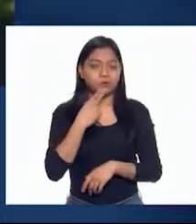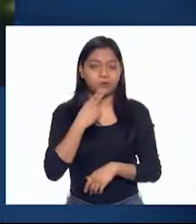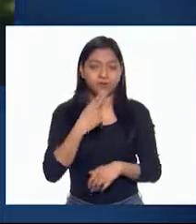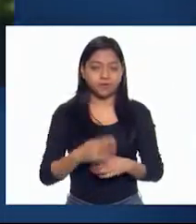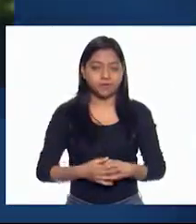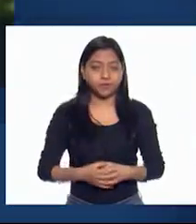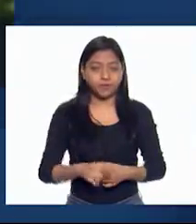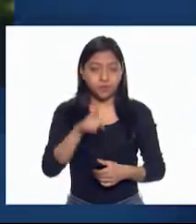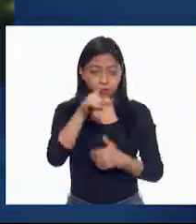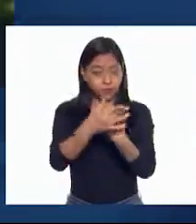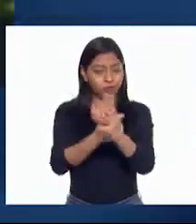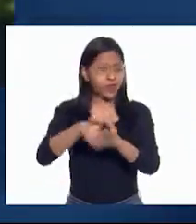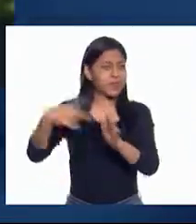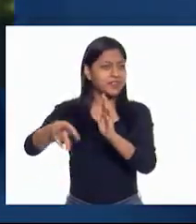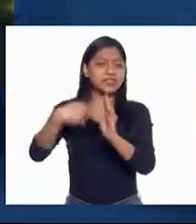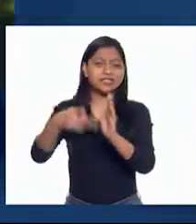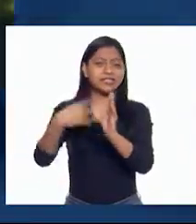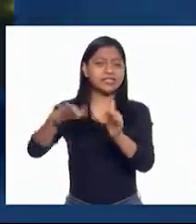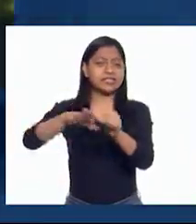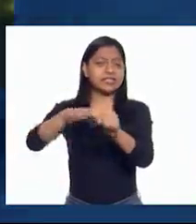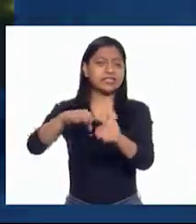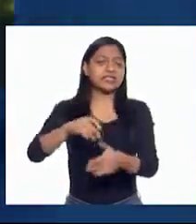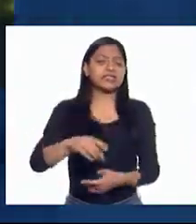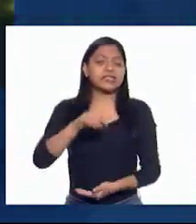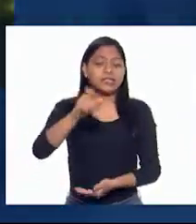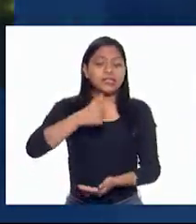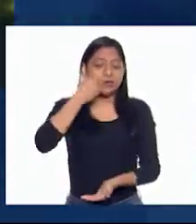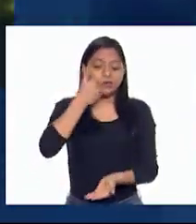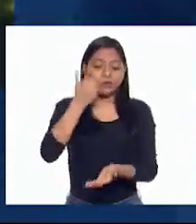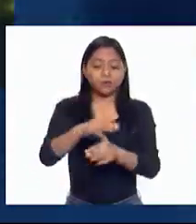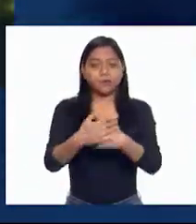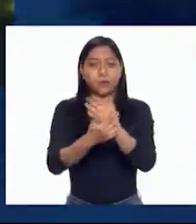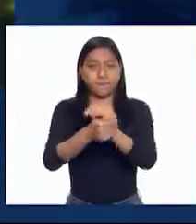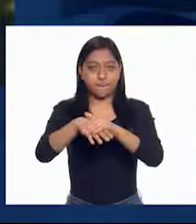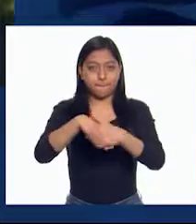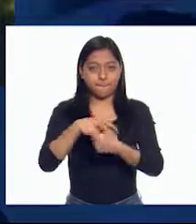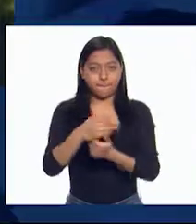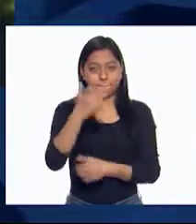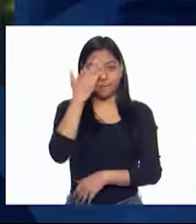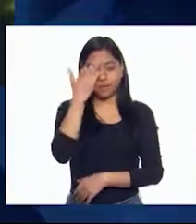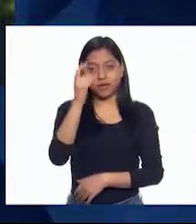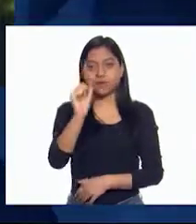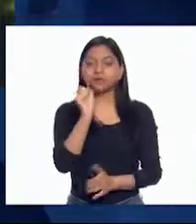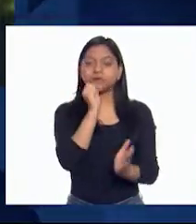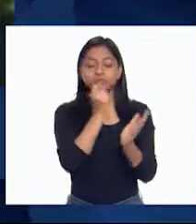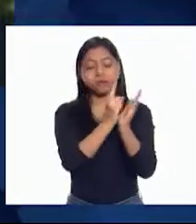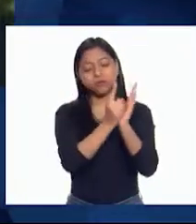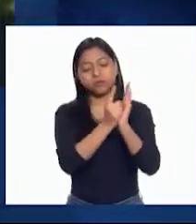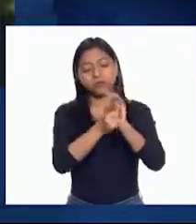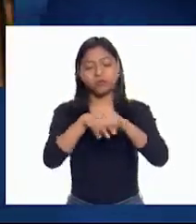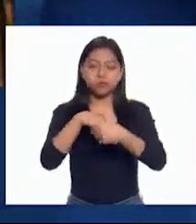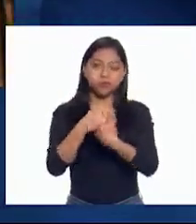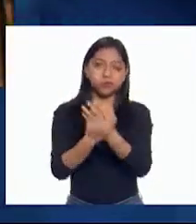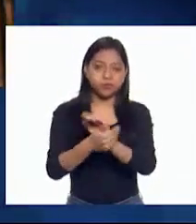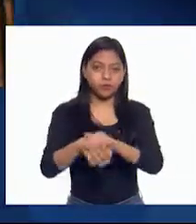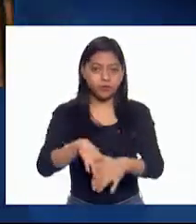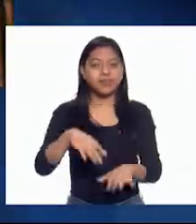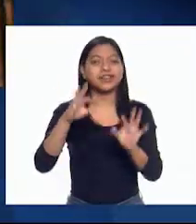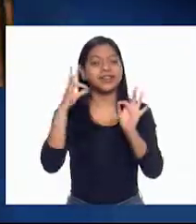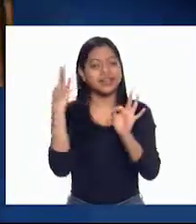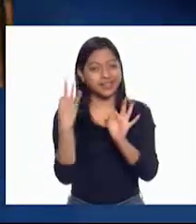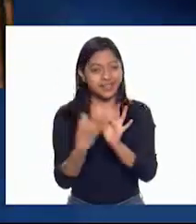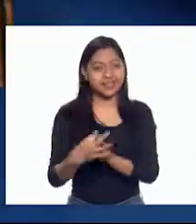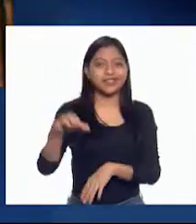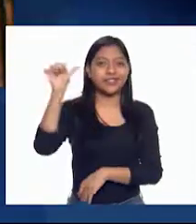cubrebocas. Lava tus manos frecuentemente con agua y con jabón, por lo menos durante 20 segundos. Ahora